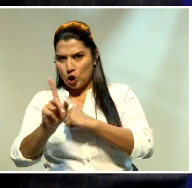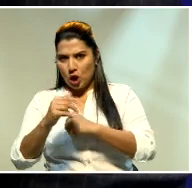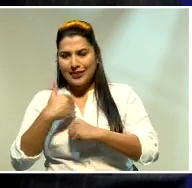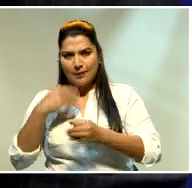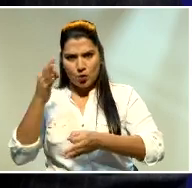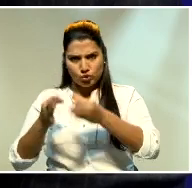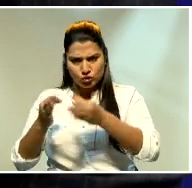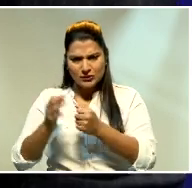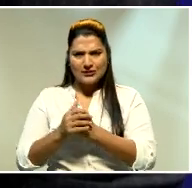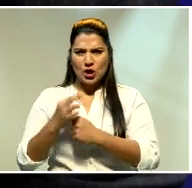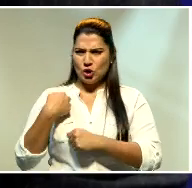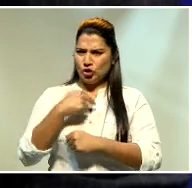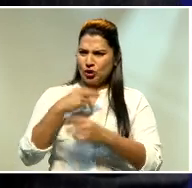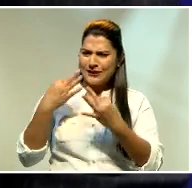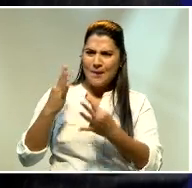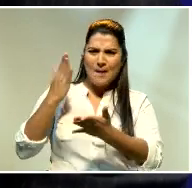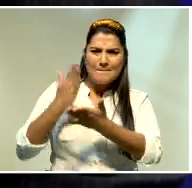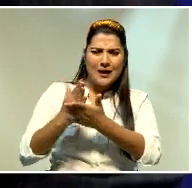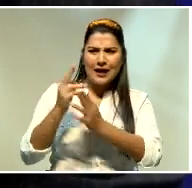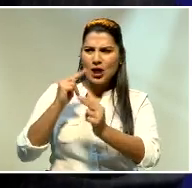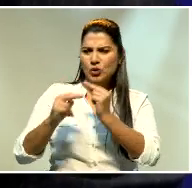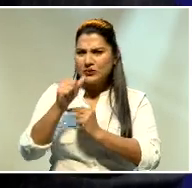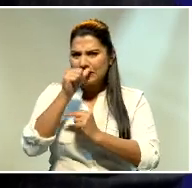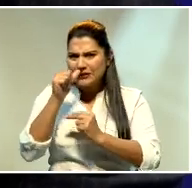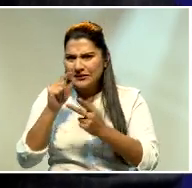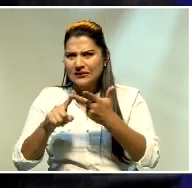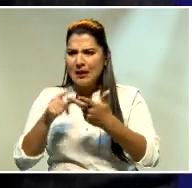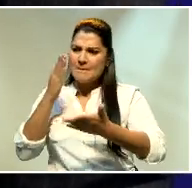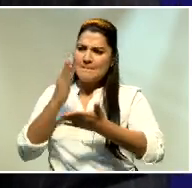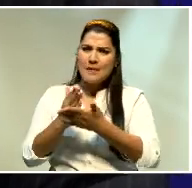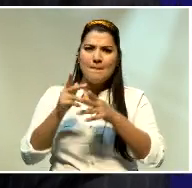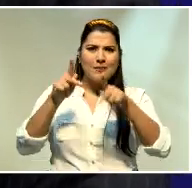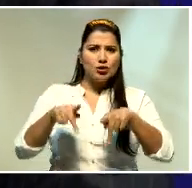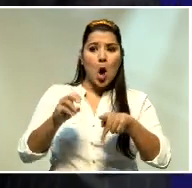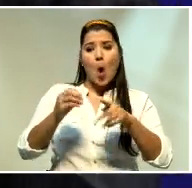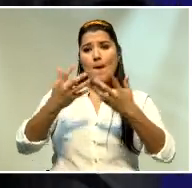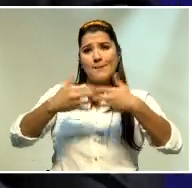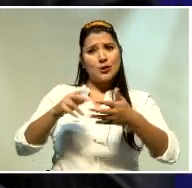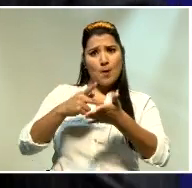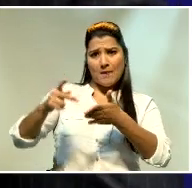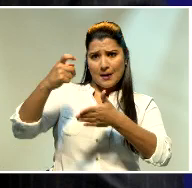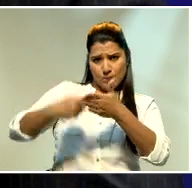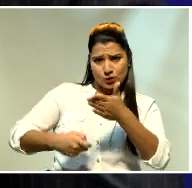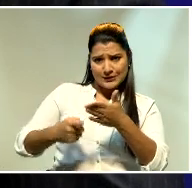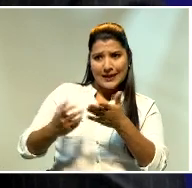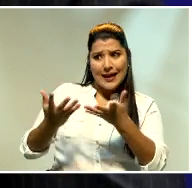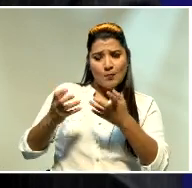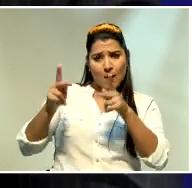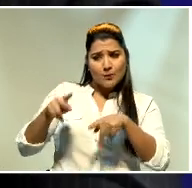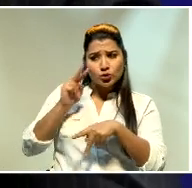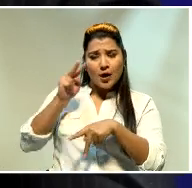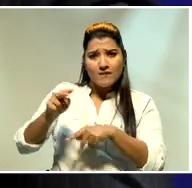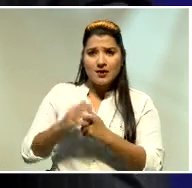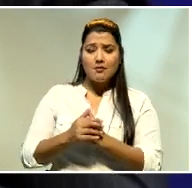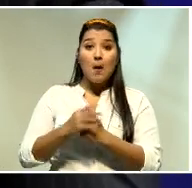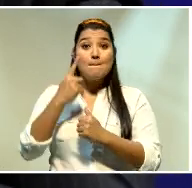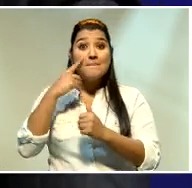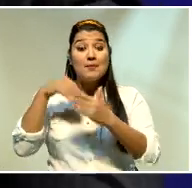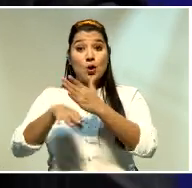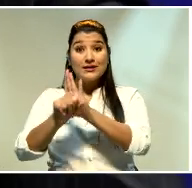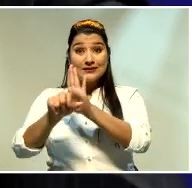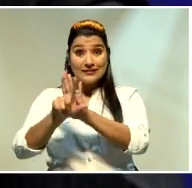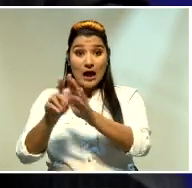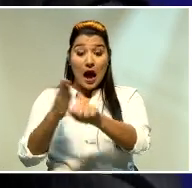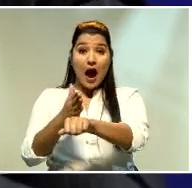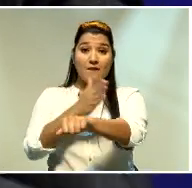con el contrabando, contra la evasión, también para que la gente sienta eso. Hemos visto en la Asamblea Legislativa avances en cosas como el